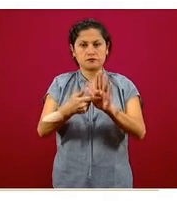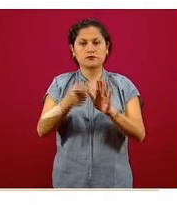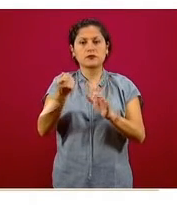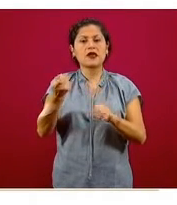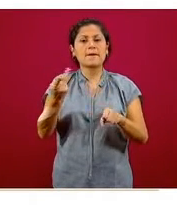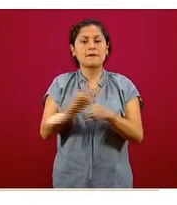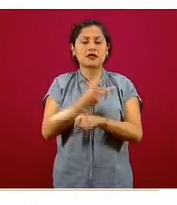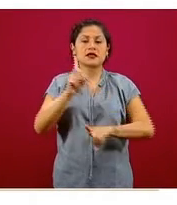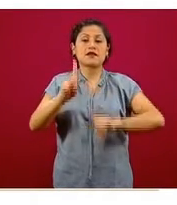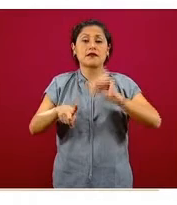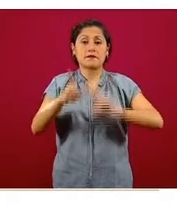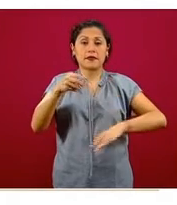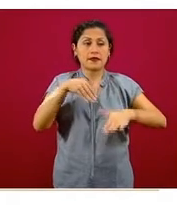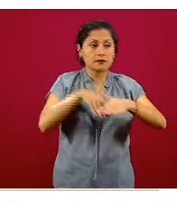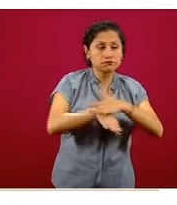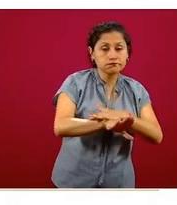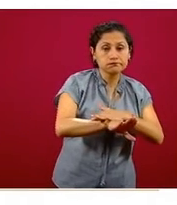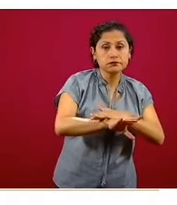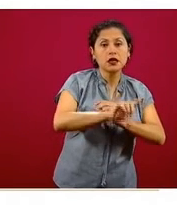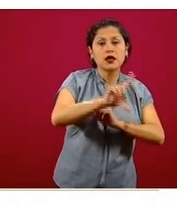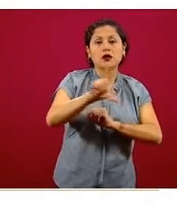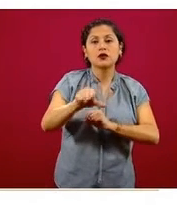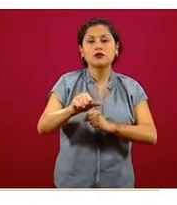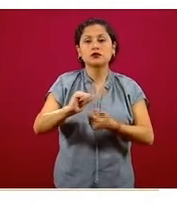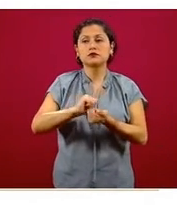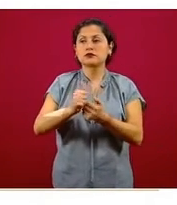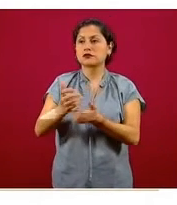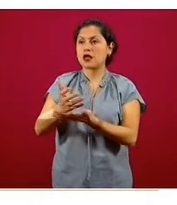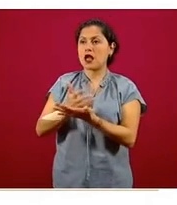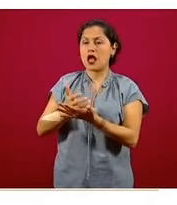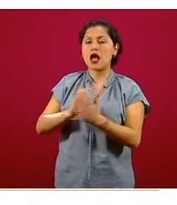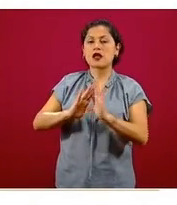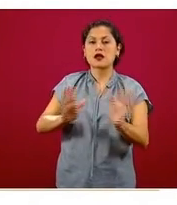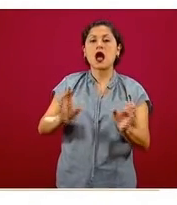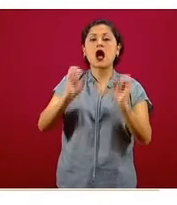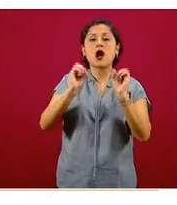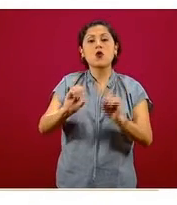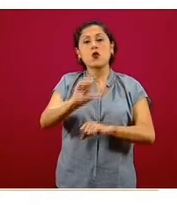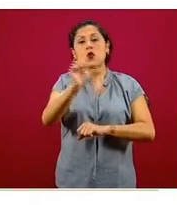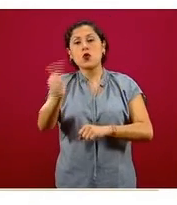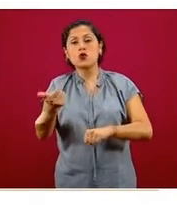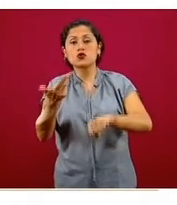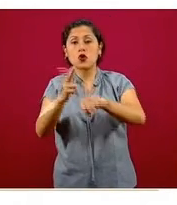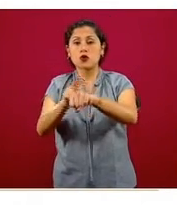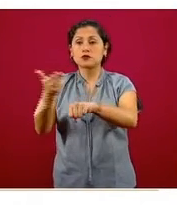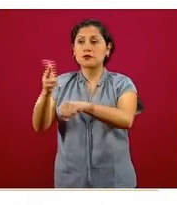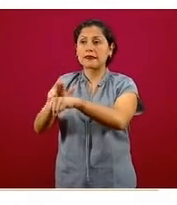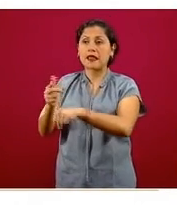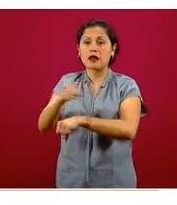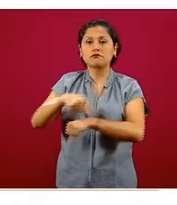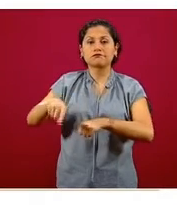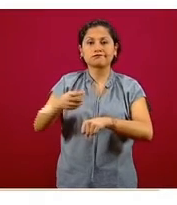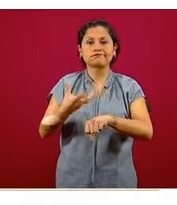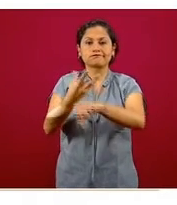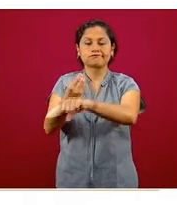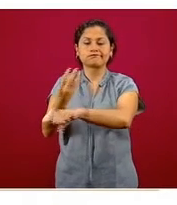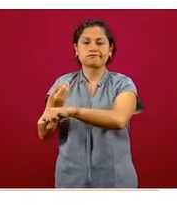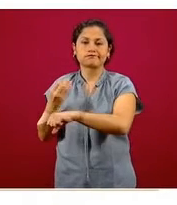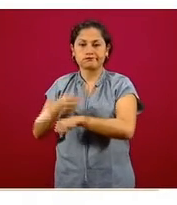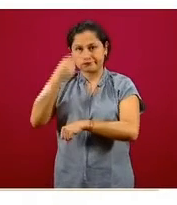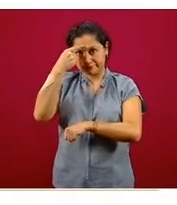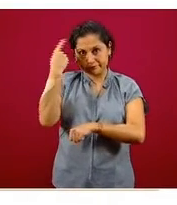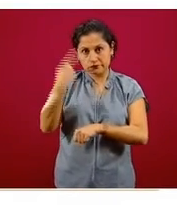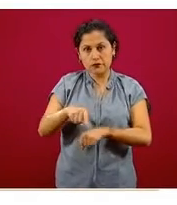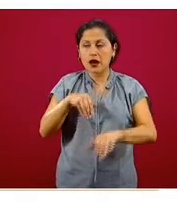dando también en el día a día o en las reconversiones y expansiones que todavía continúan haciendo las entidades federativas en función de